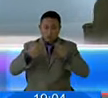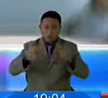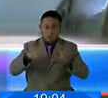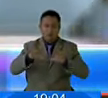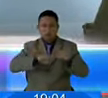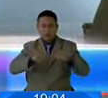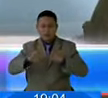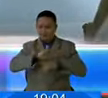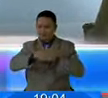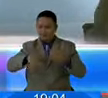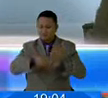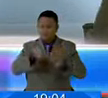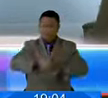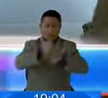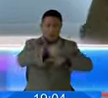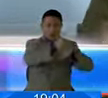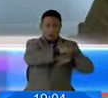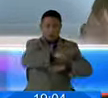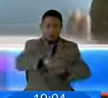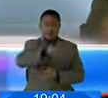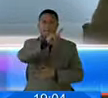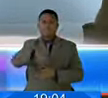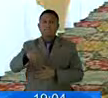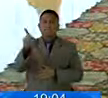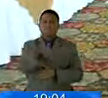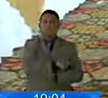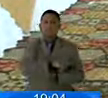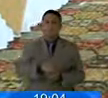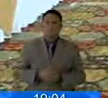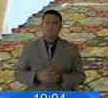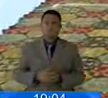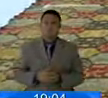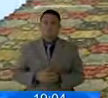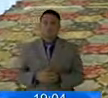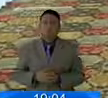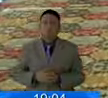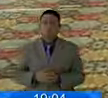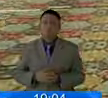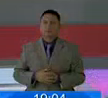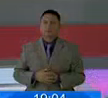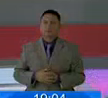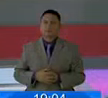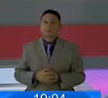gestión de todas las autoridades de todos los niveles de gobierno. Informó Javier Gallo.